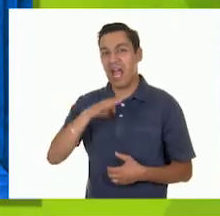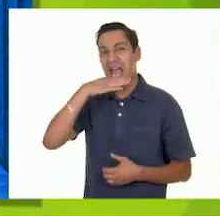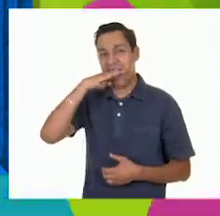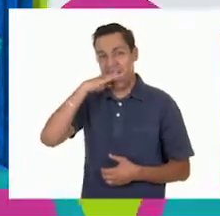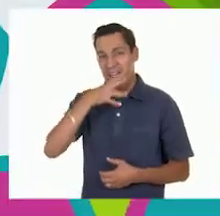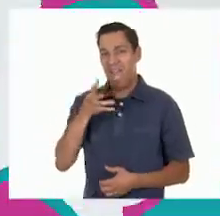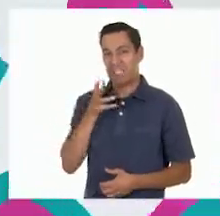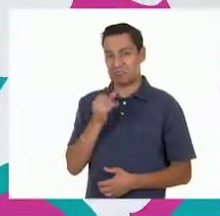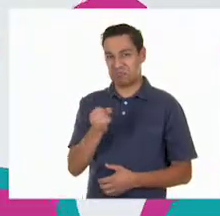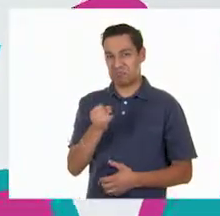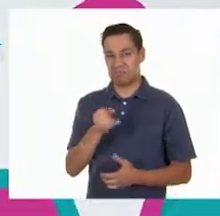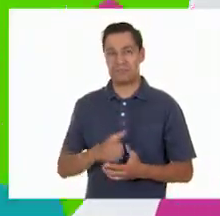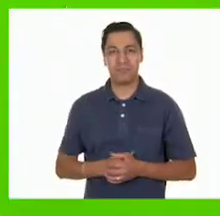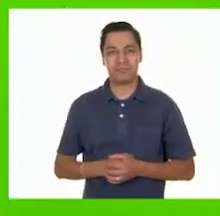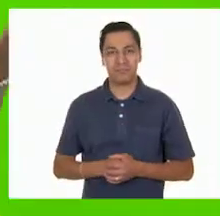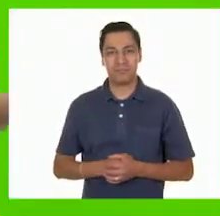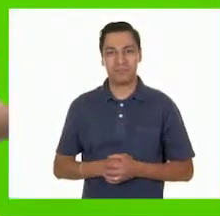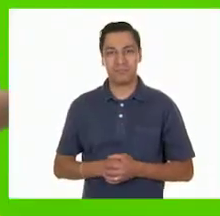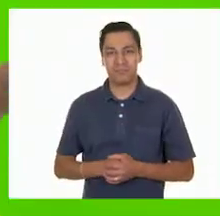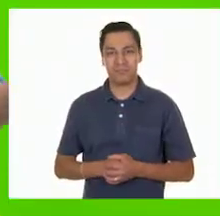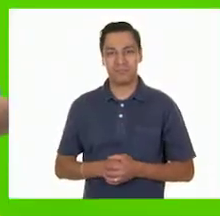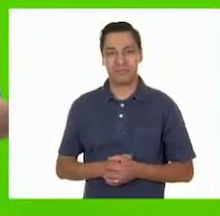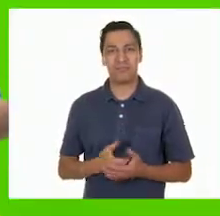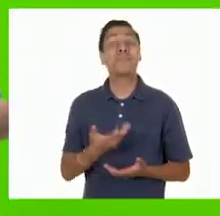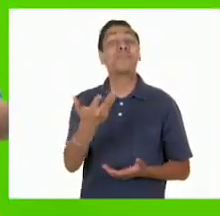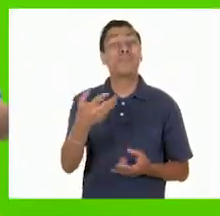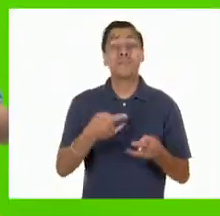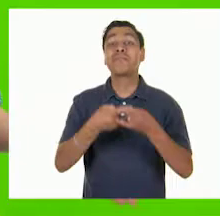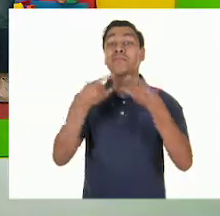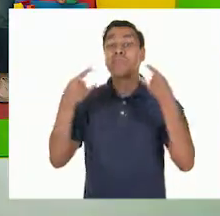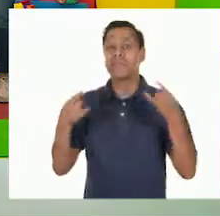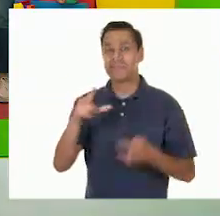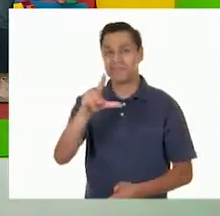maíz qué les parecía la leyenda